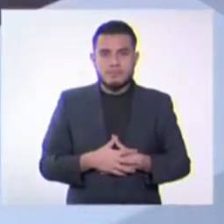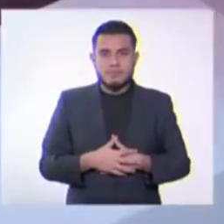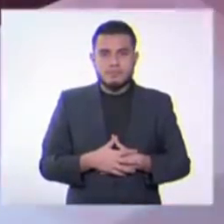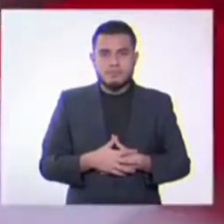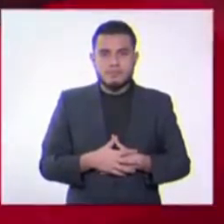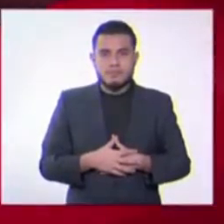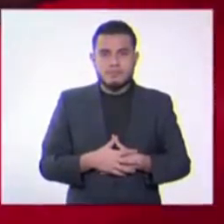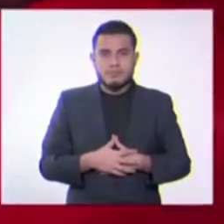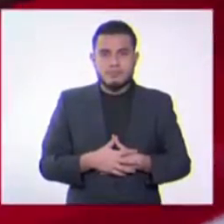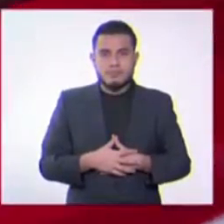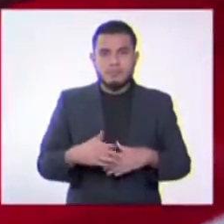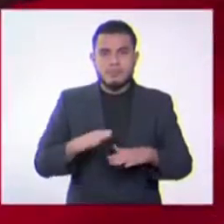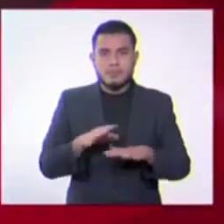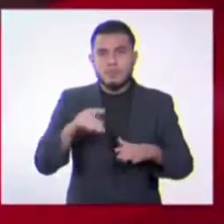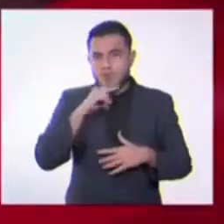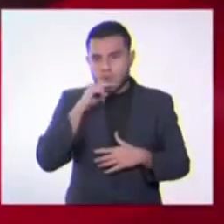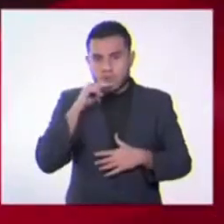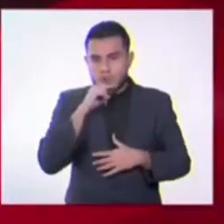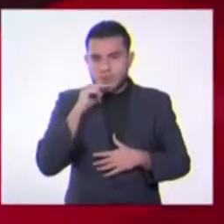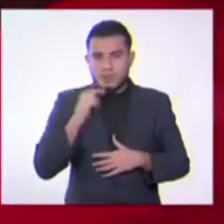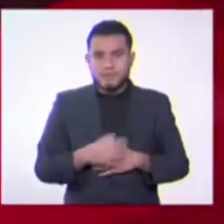Y por último el rojo.